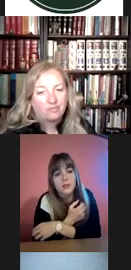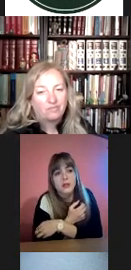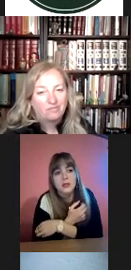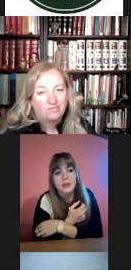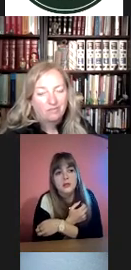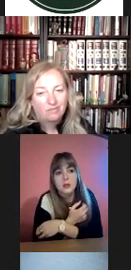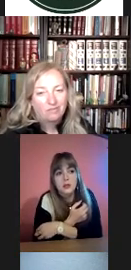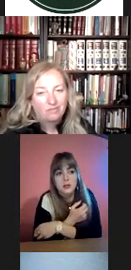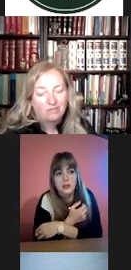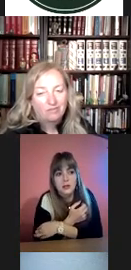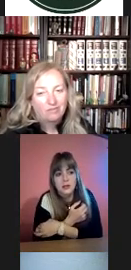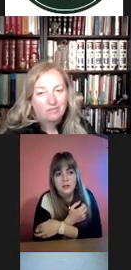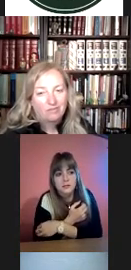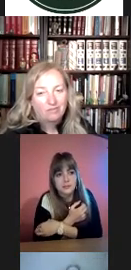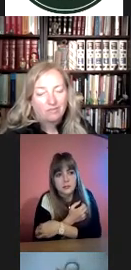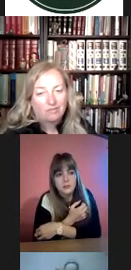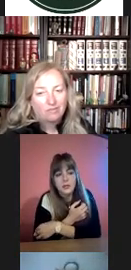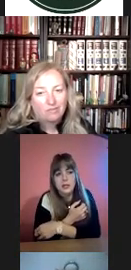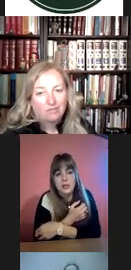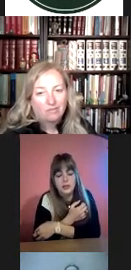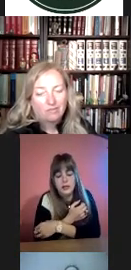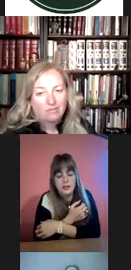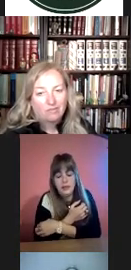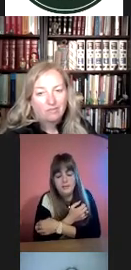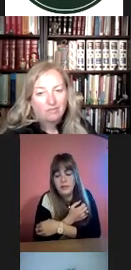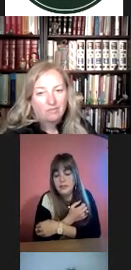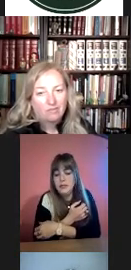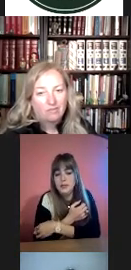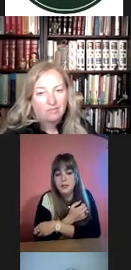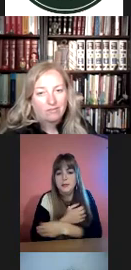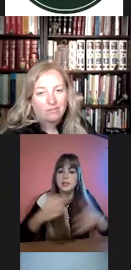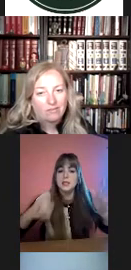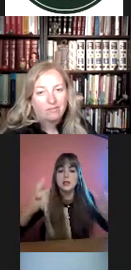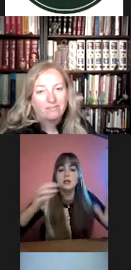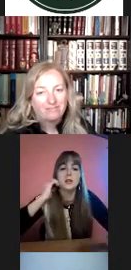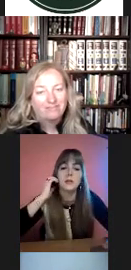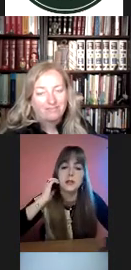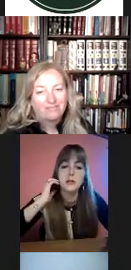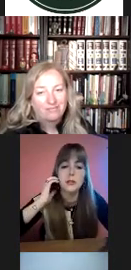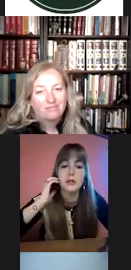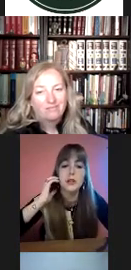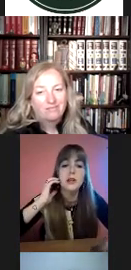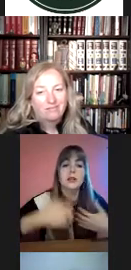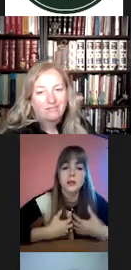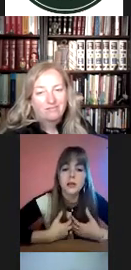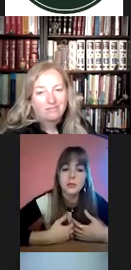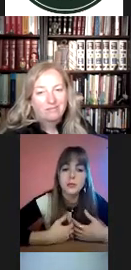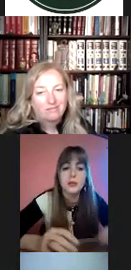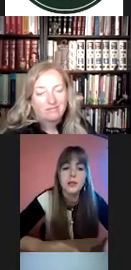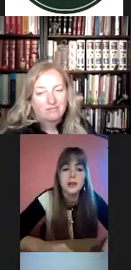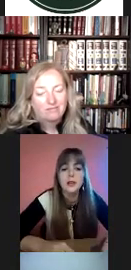bueno, es una cuestión de accionar estatal, básicamente. Más allá de lo que comentábamos, ¿no? De